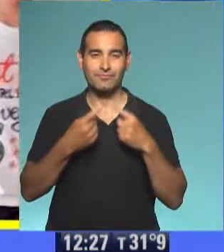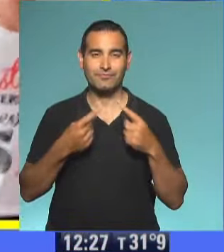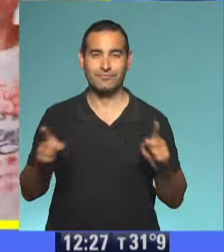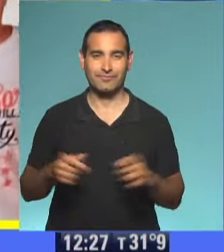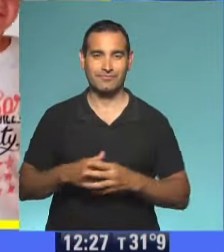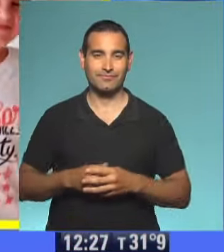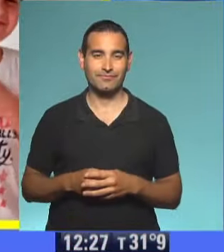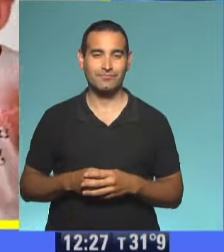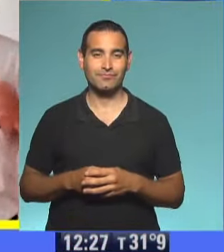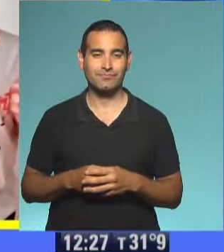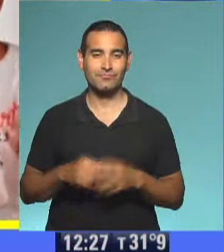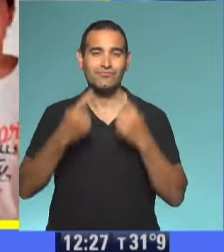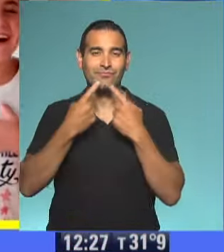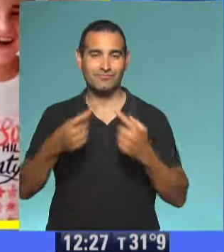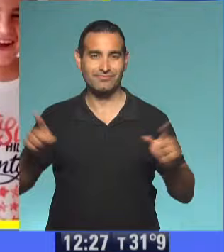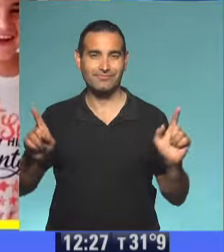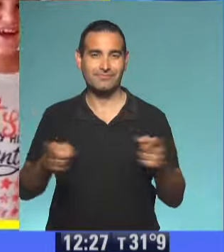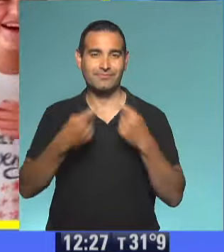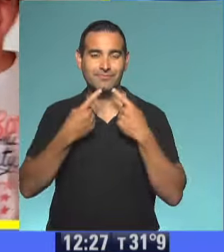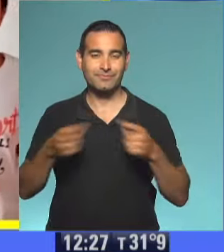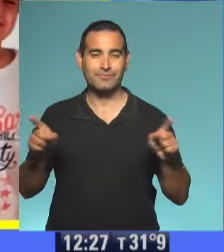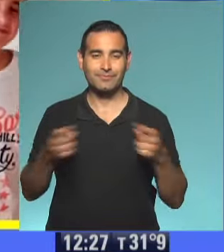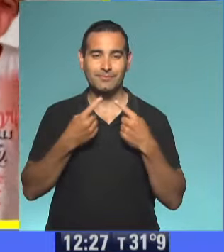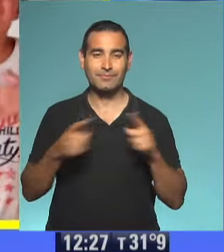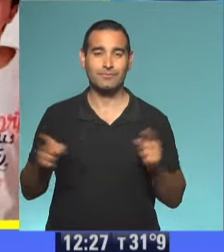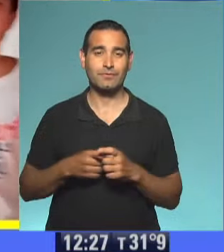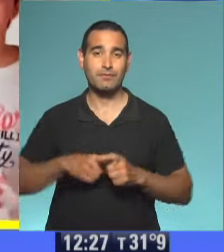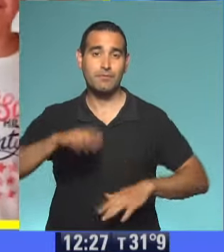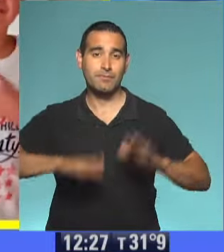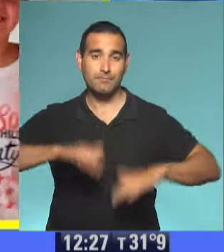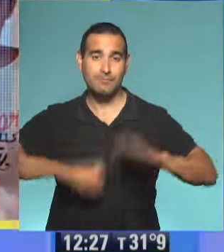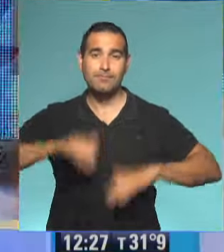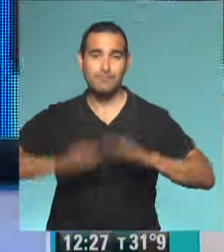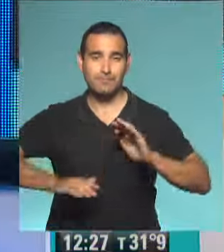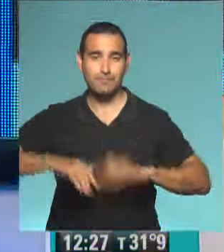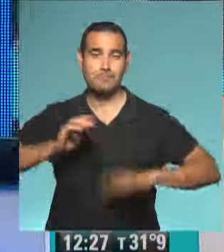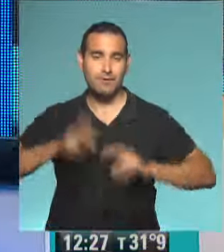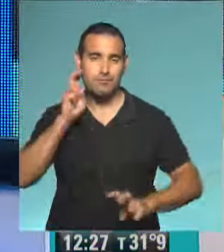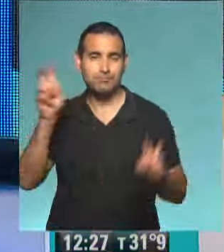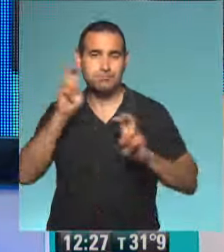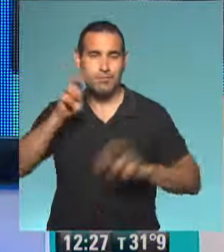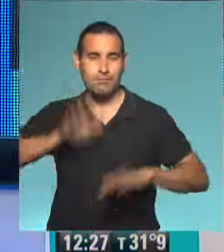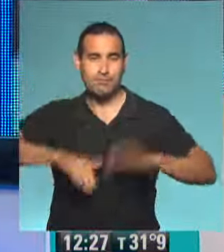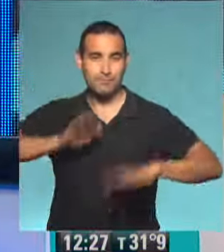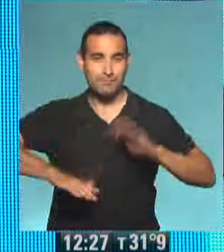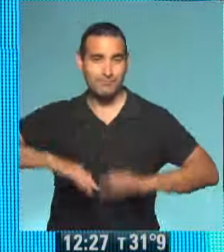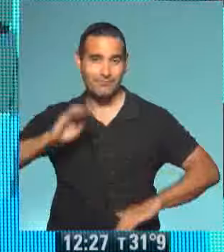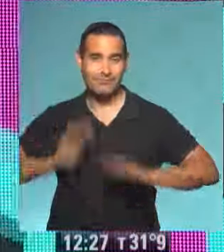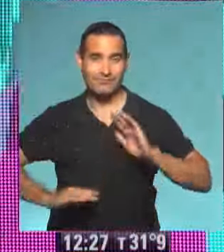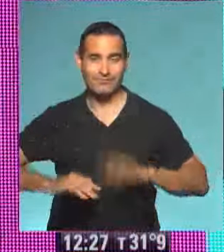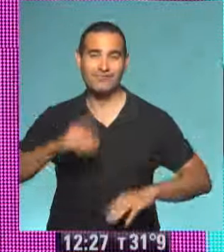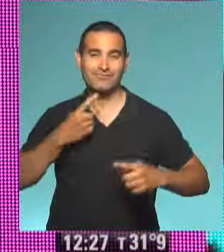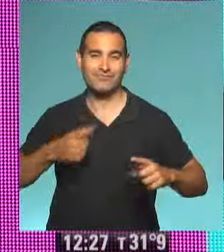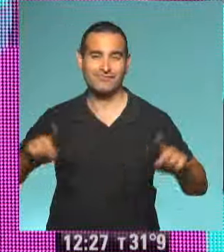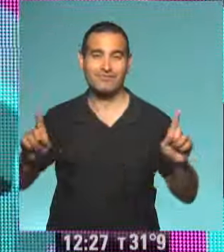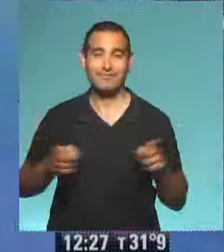bam, tu tu tu tu tu bam bam, los tamboriles arrasan con su repicar, tu tu tu tu tu bam bam,